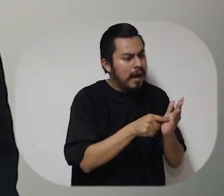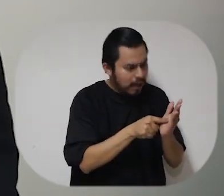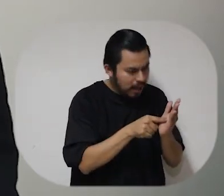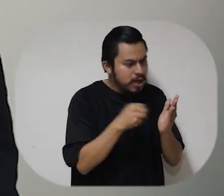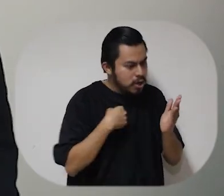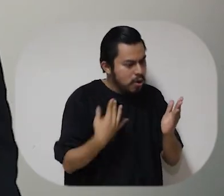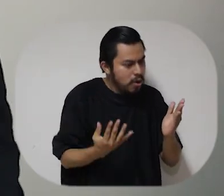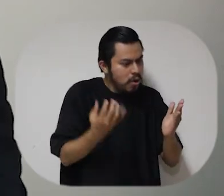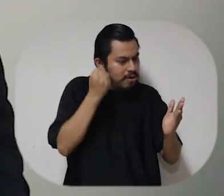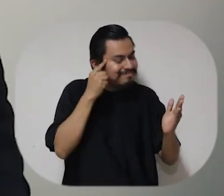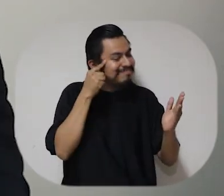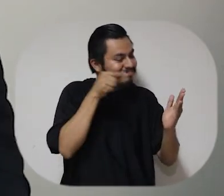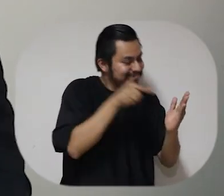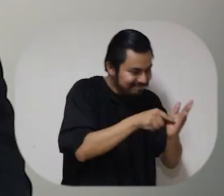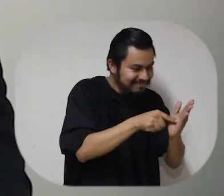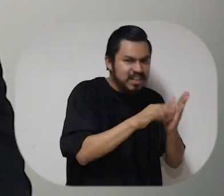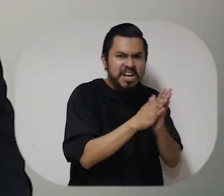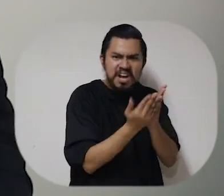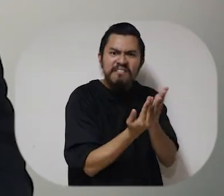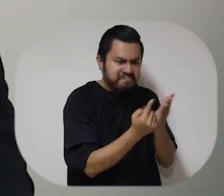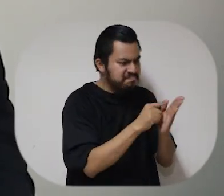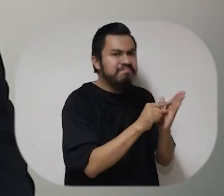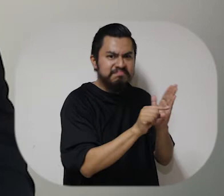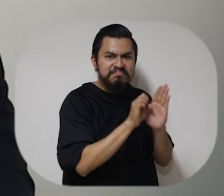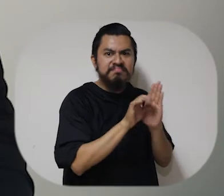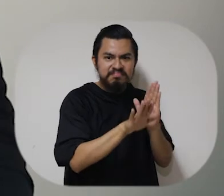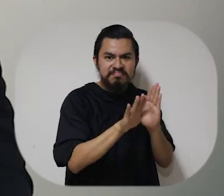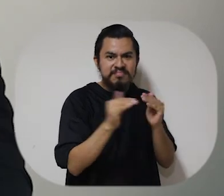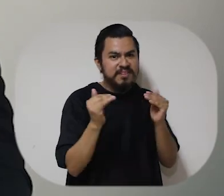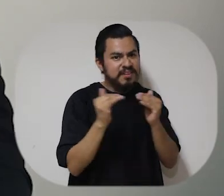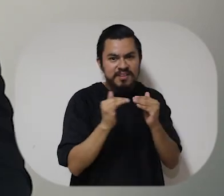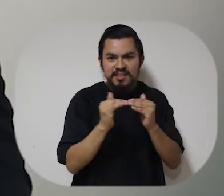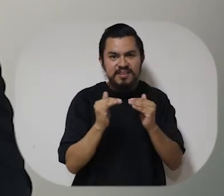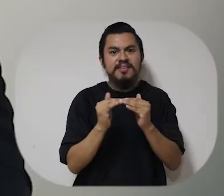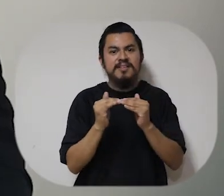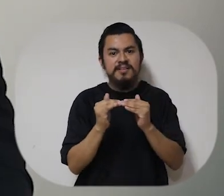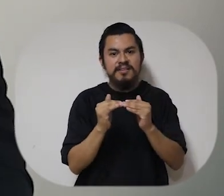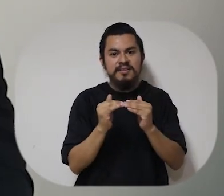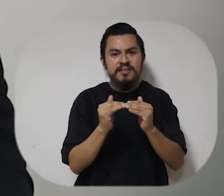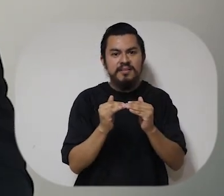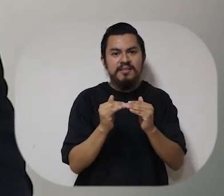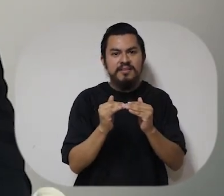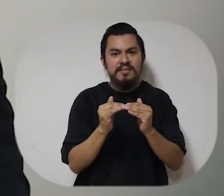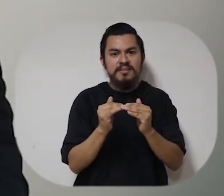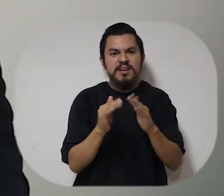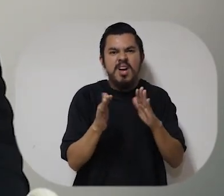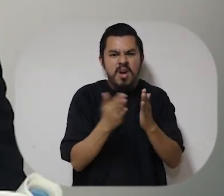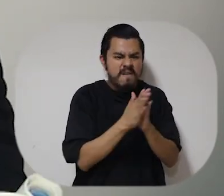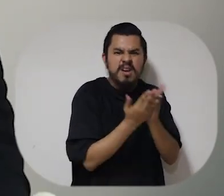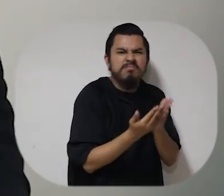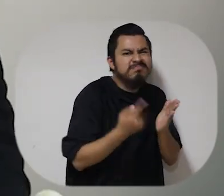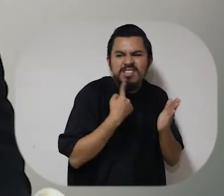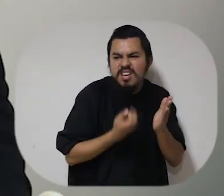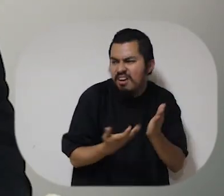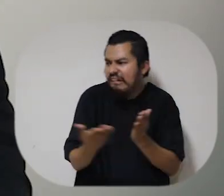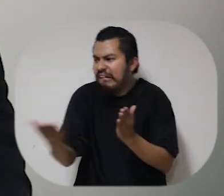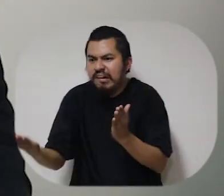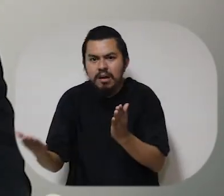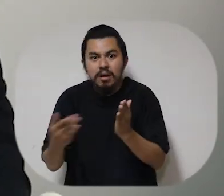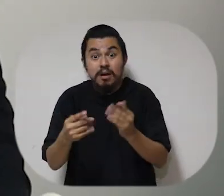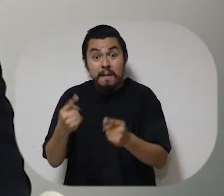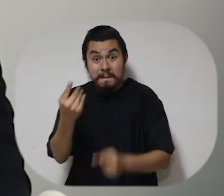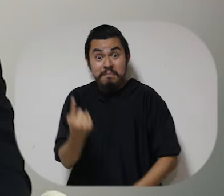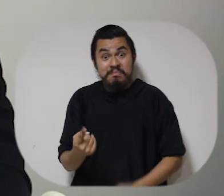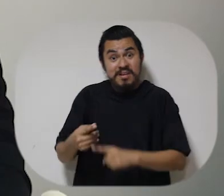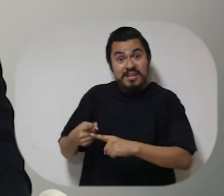salvos. Eso es lo que registra la Biblia. Y así es como es para los creyentes, que sirve para